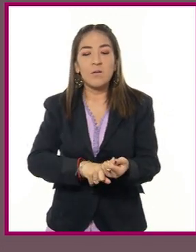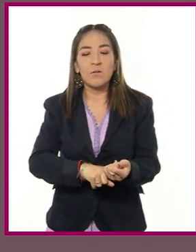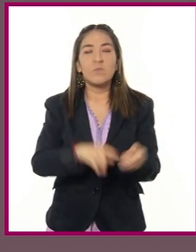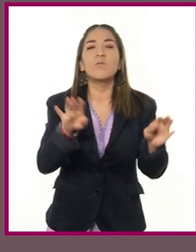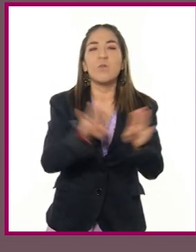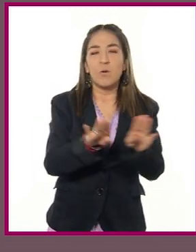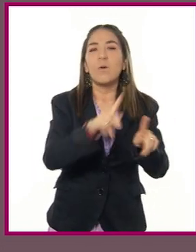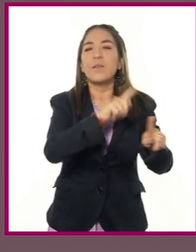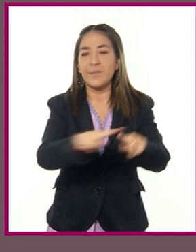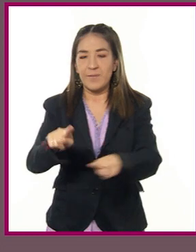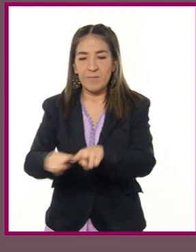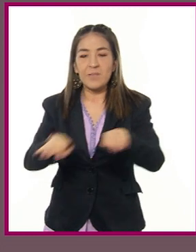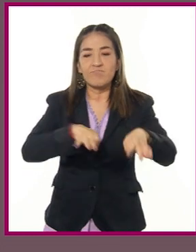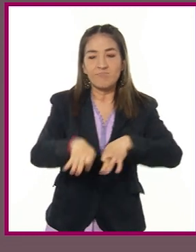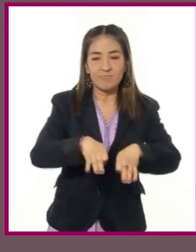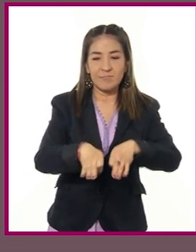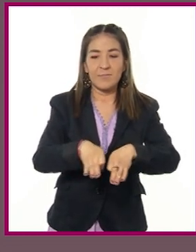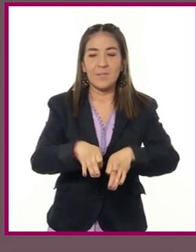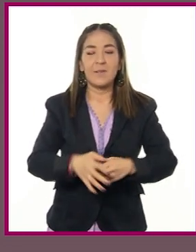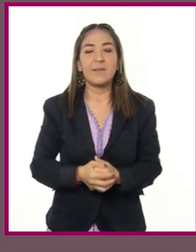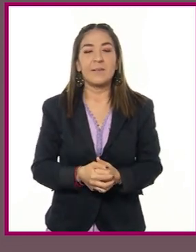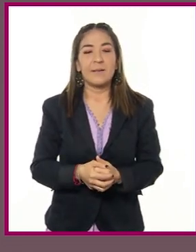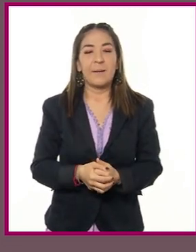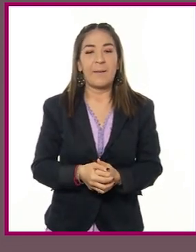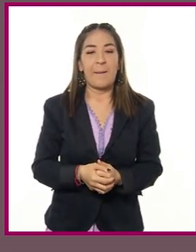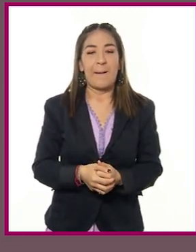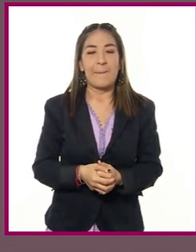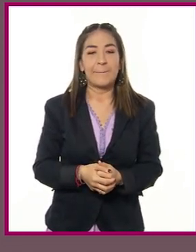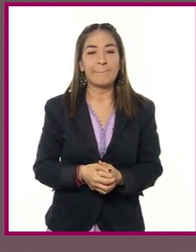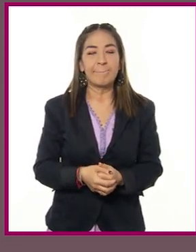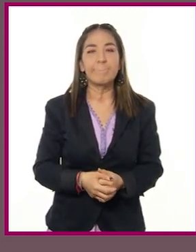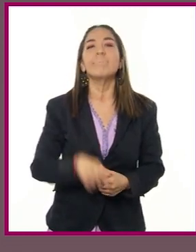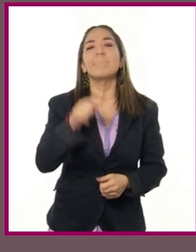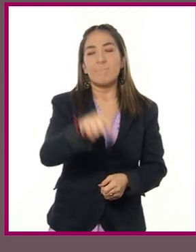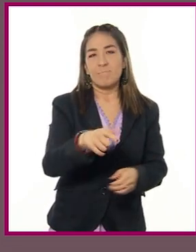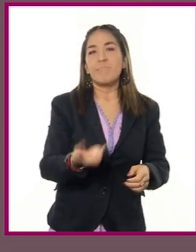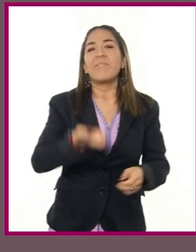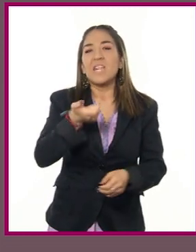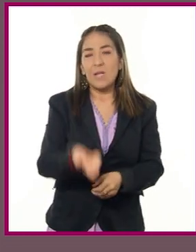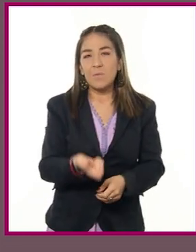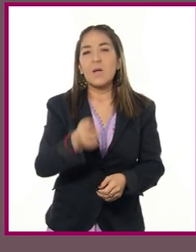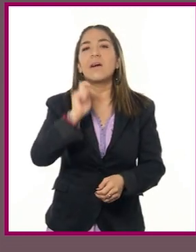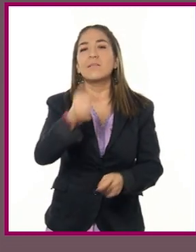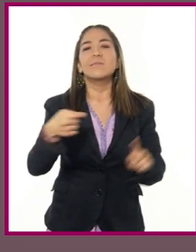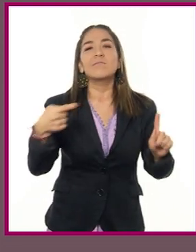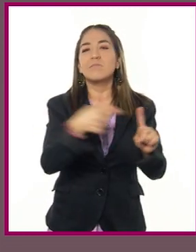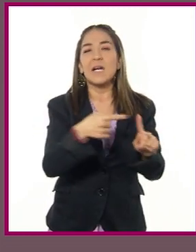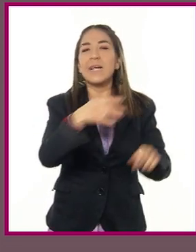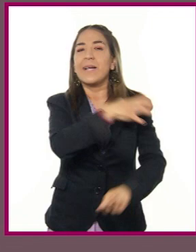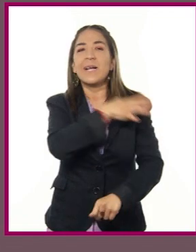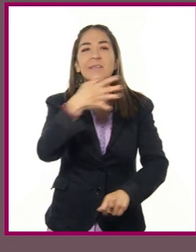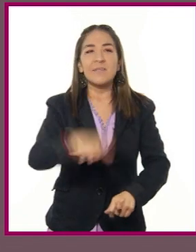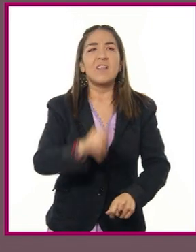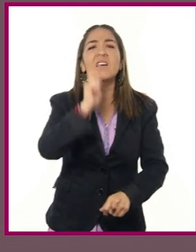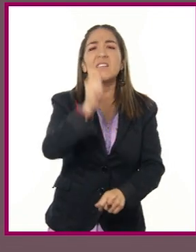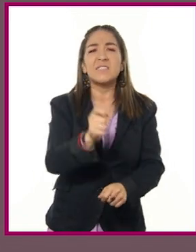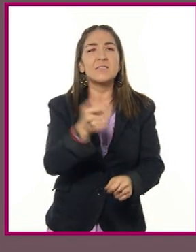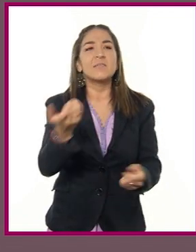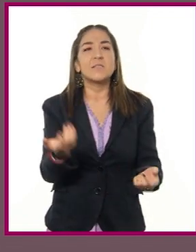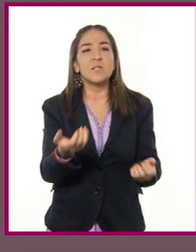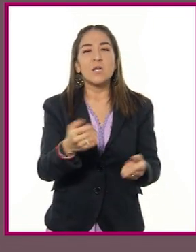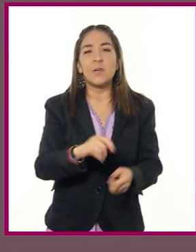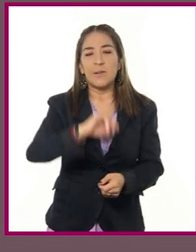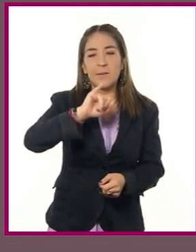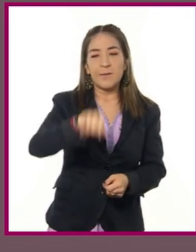en diversas ramas productivas. Este pensamiento económico, en términos generales, se identifica con